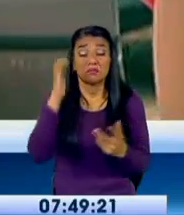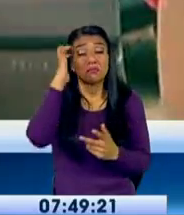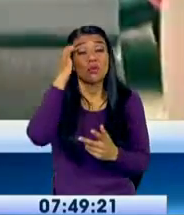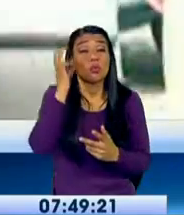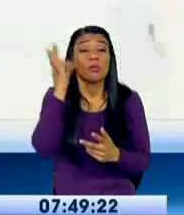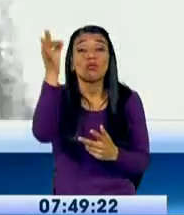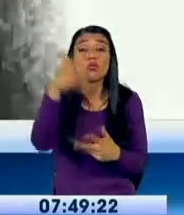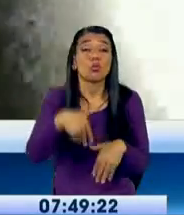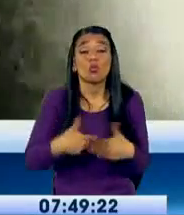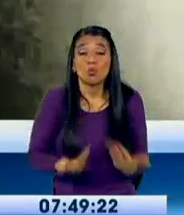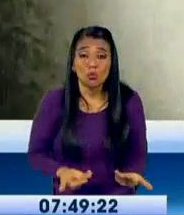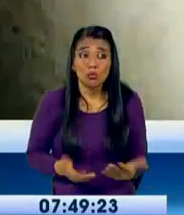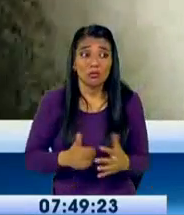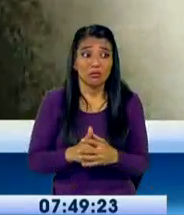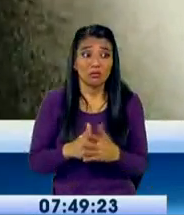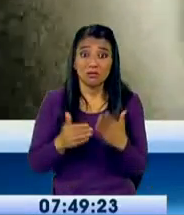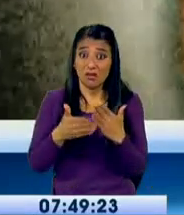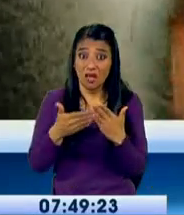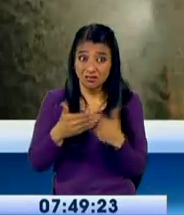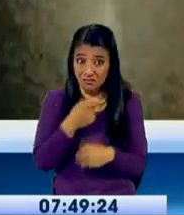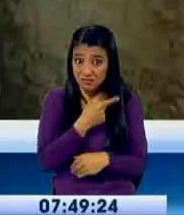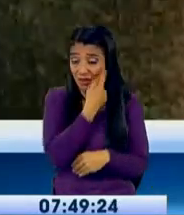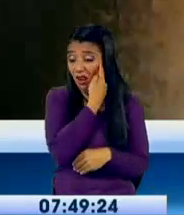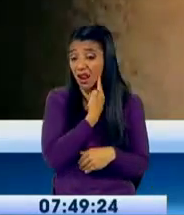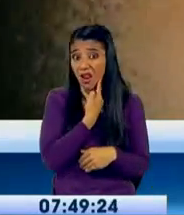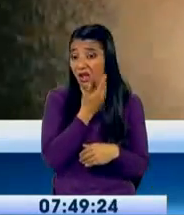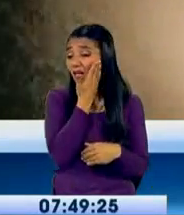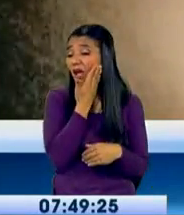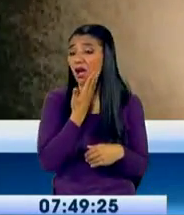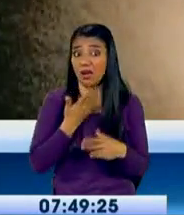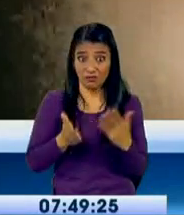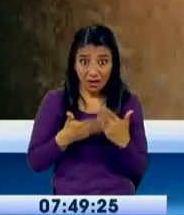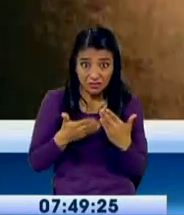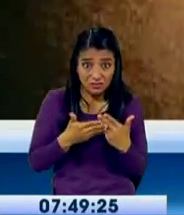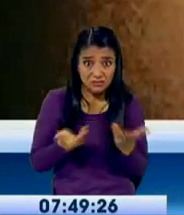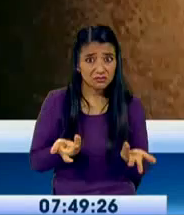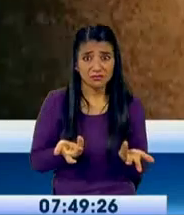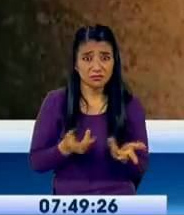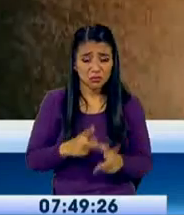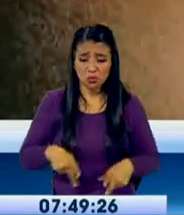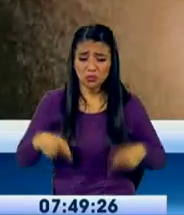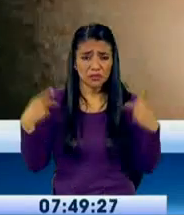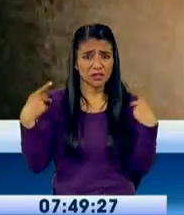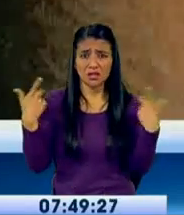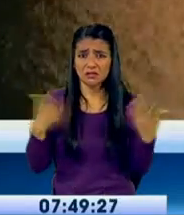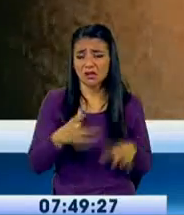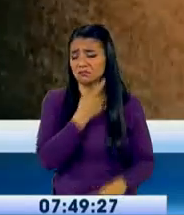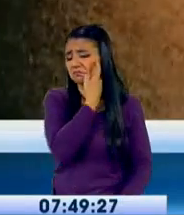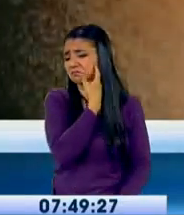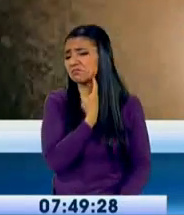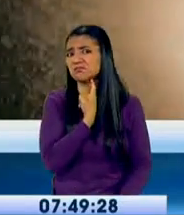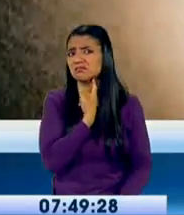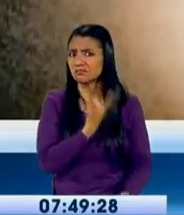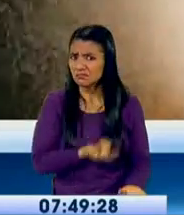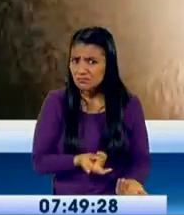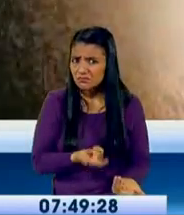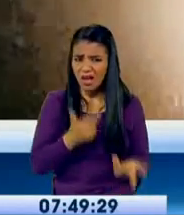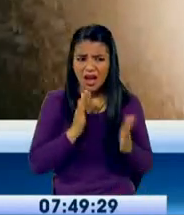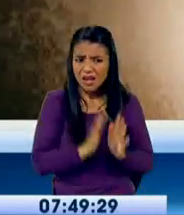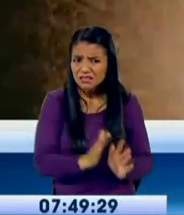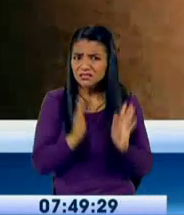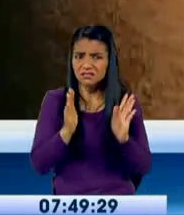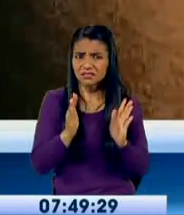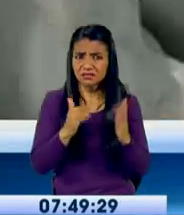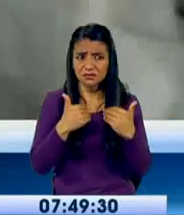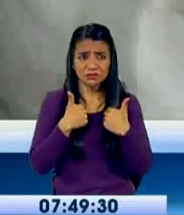el futuro. No es fácil remediar con que prácticamente toda tu vida vas a tener una marca en tu cara. Y no sé,